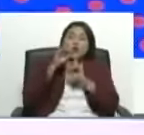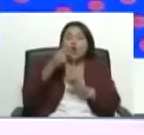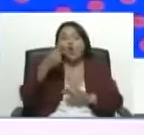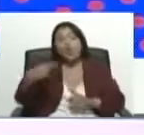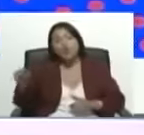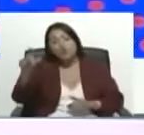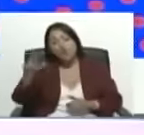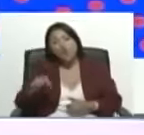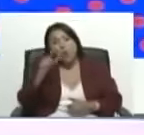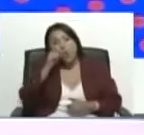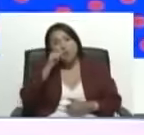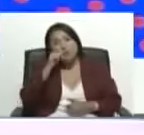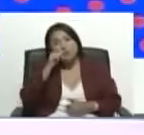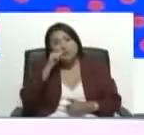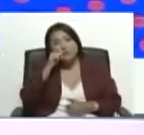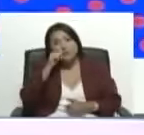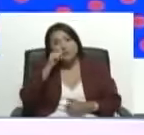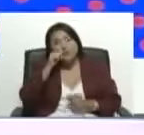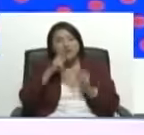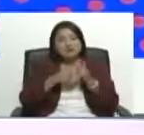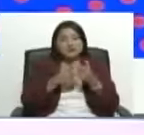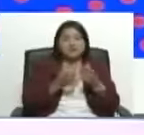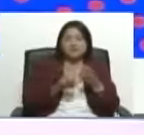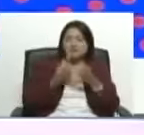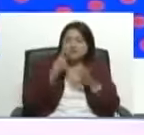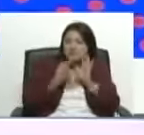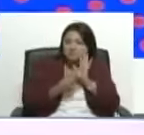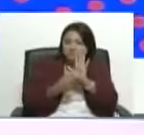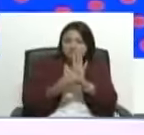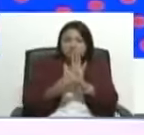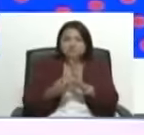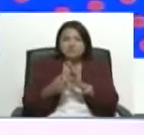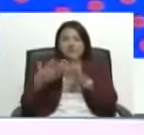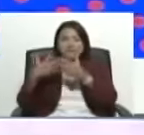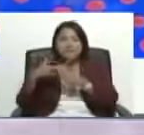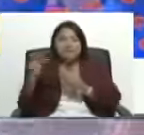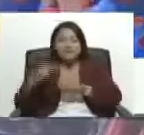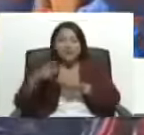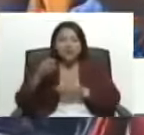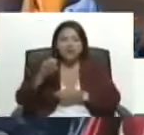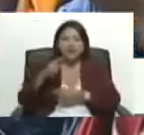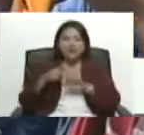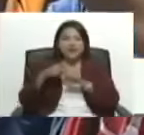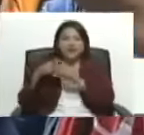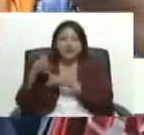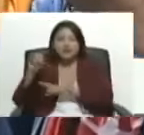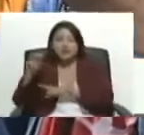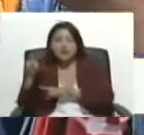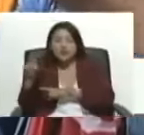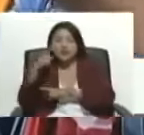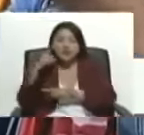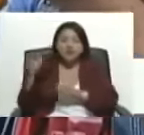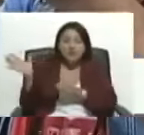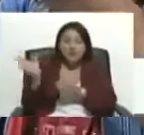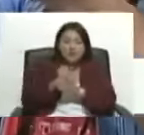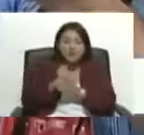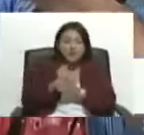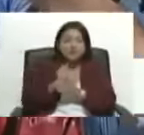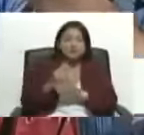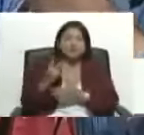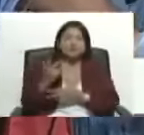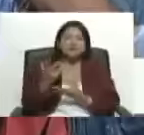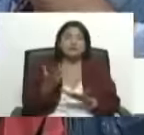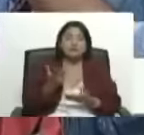apareció el gran actor ExxonMobil y dijo: hemos hecho un descubrimiento de fama